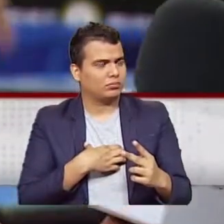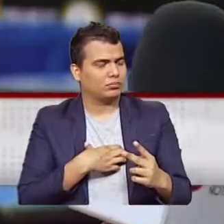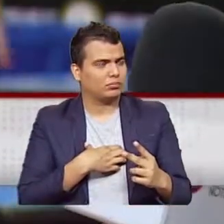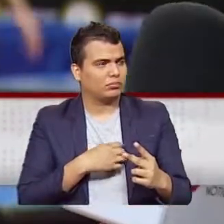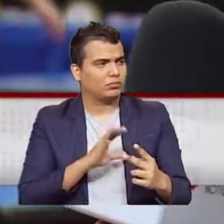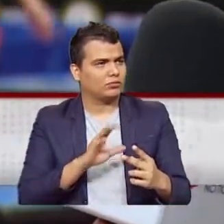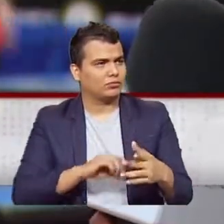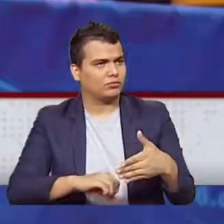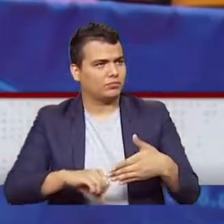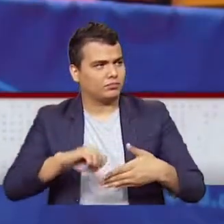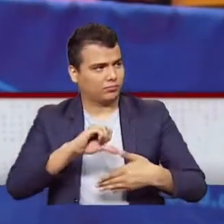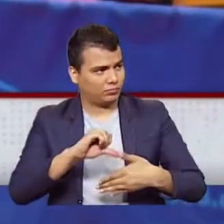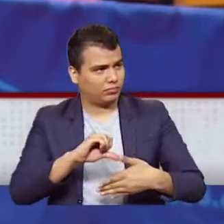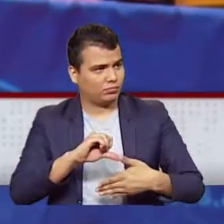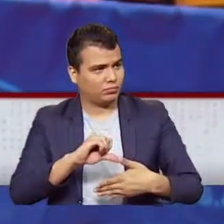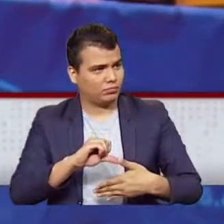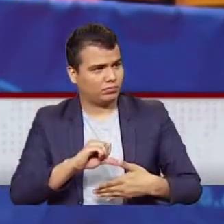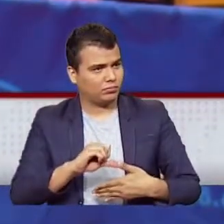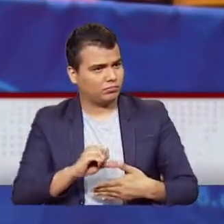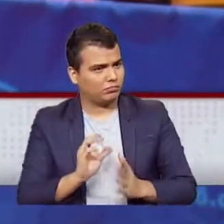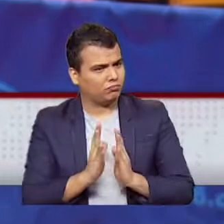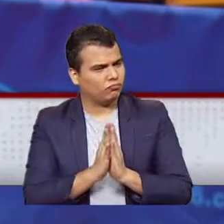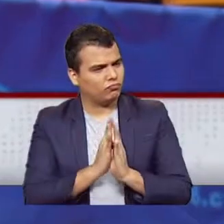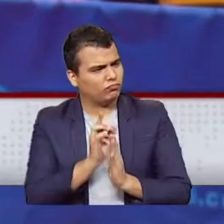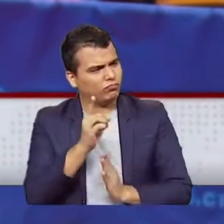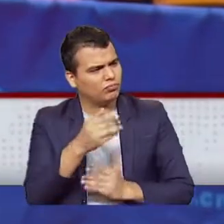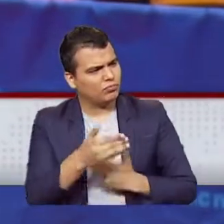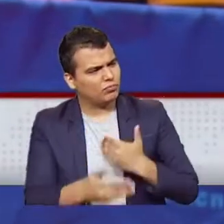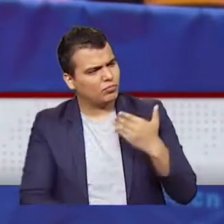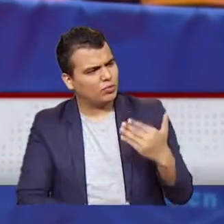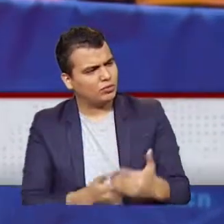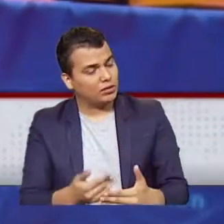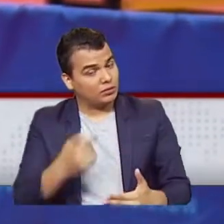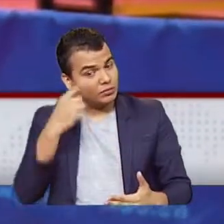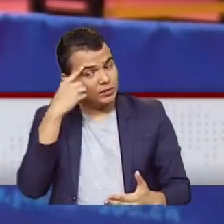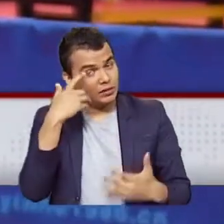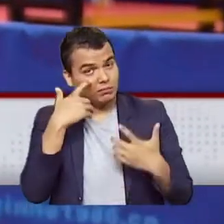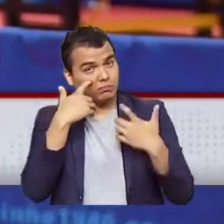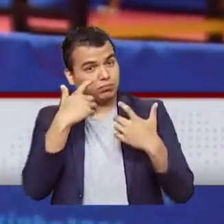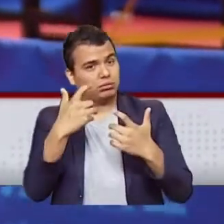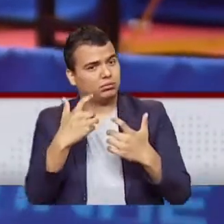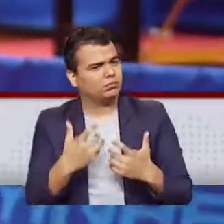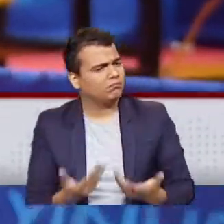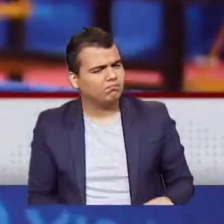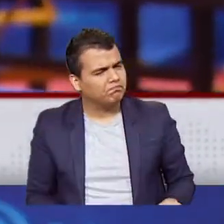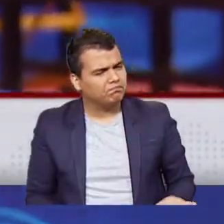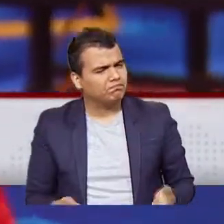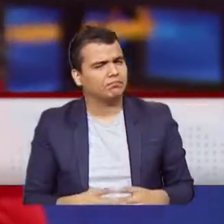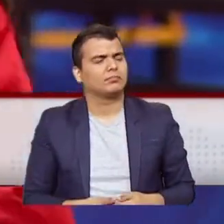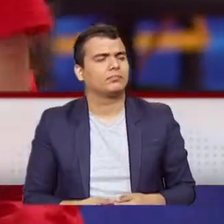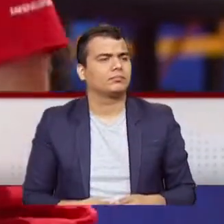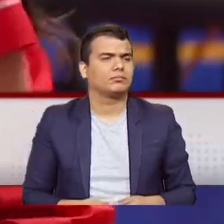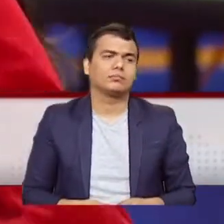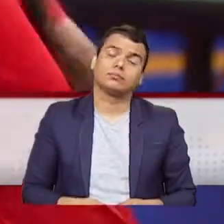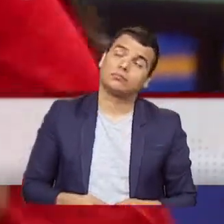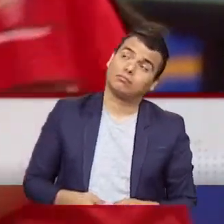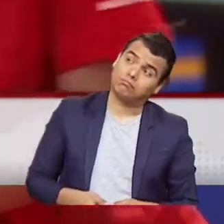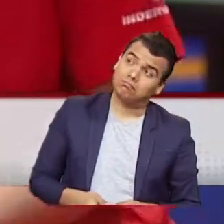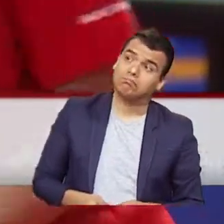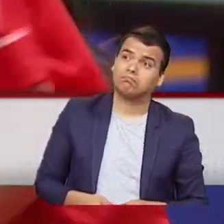subcampeona suramericana. Háblanos de este proceso y lo que esto puede significar pensando en esa participación. Bueno,